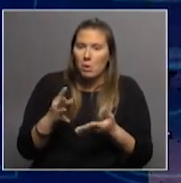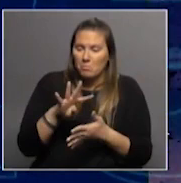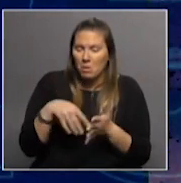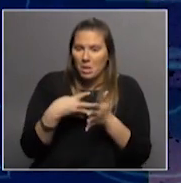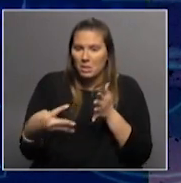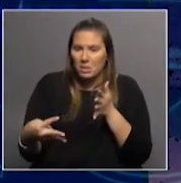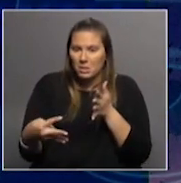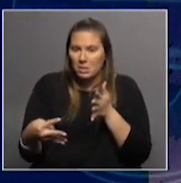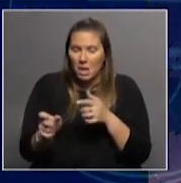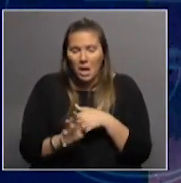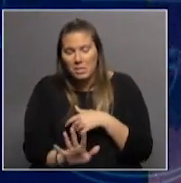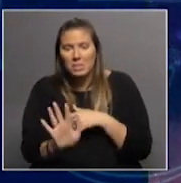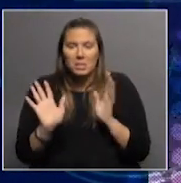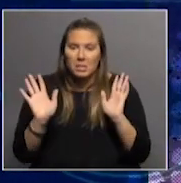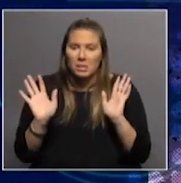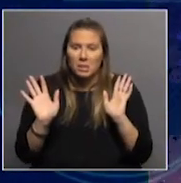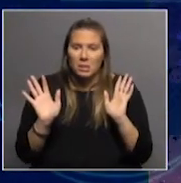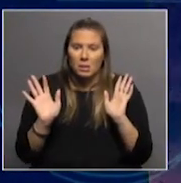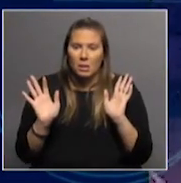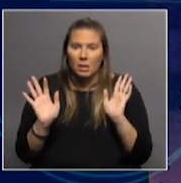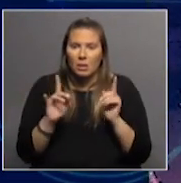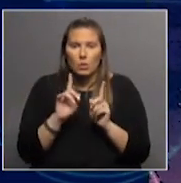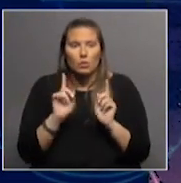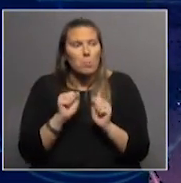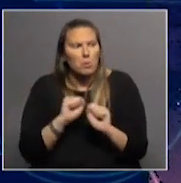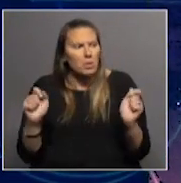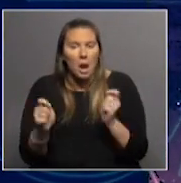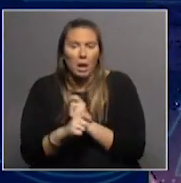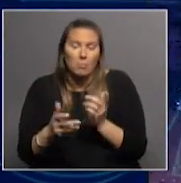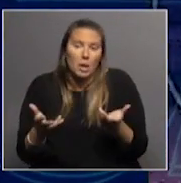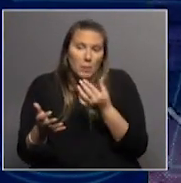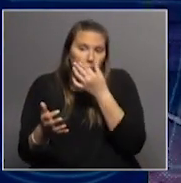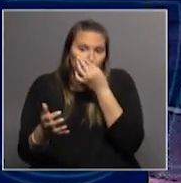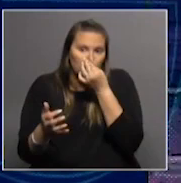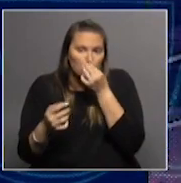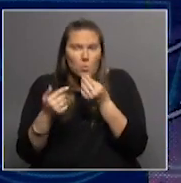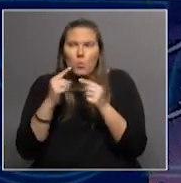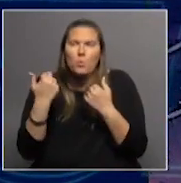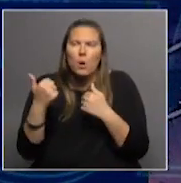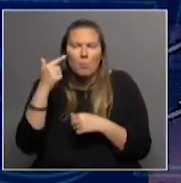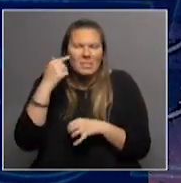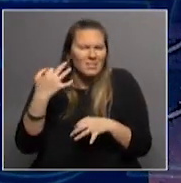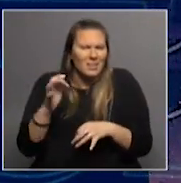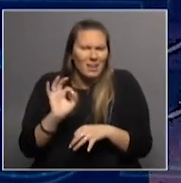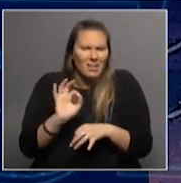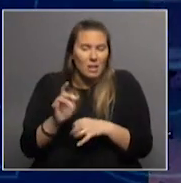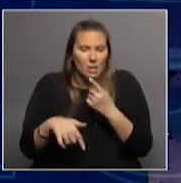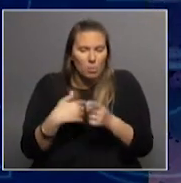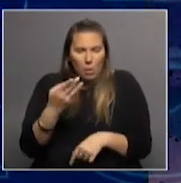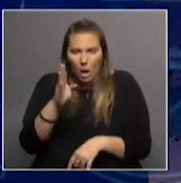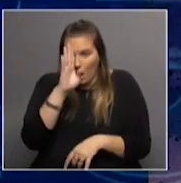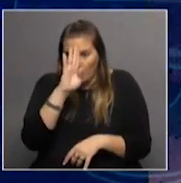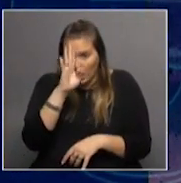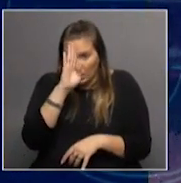grilla que la grilla era así era como irrefutable o ni siquiera me lo preguntaba y aprendí realmente